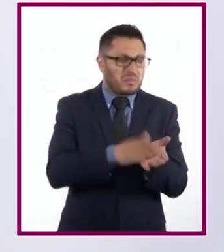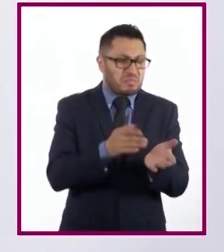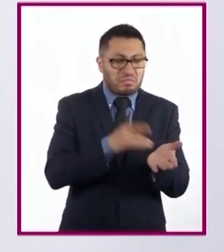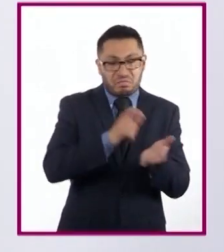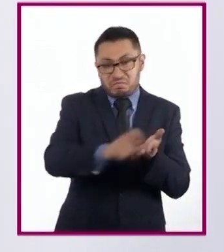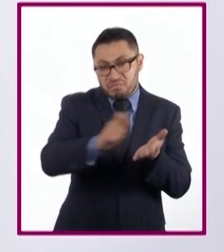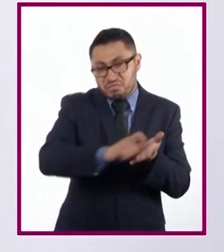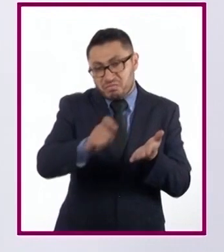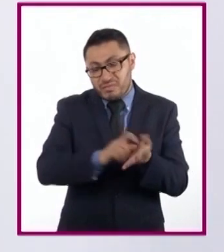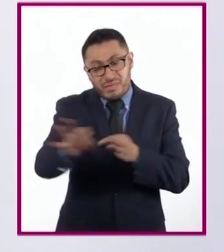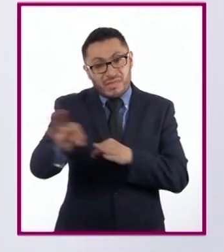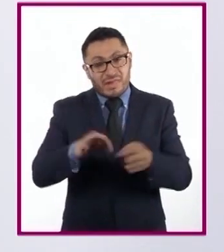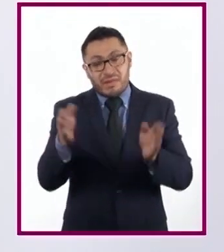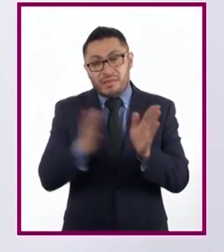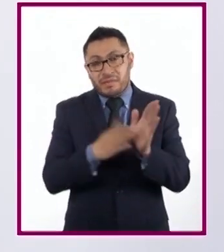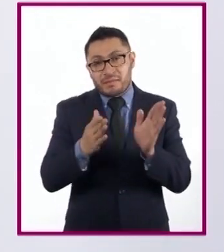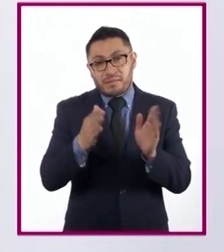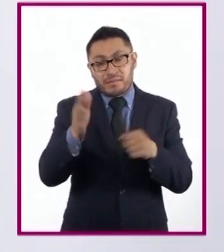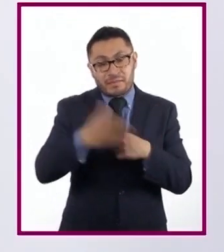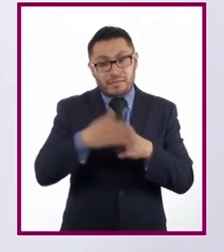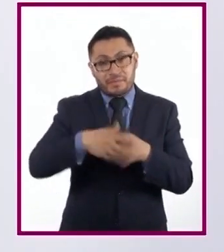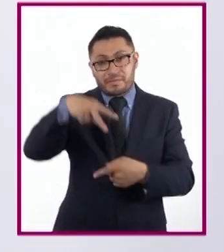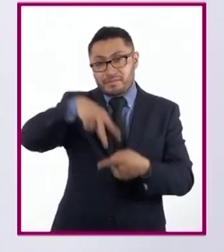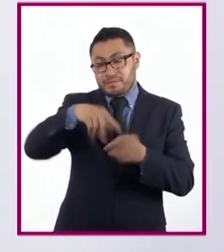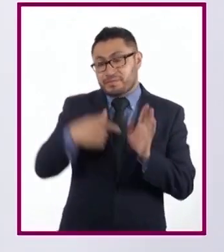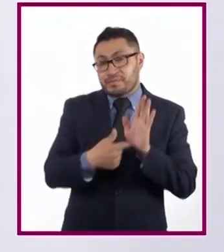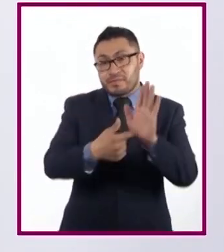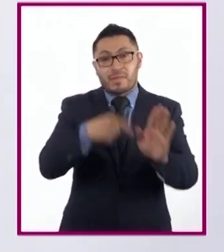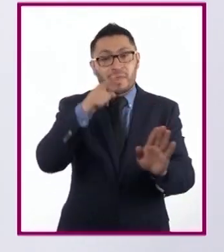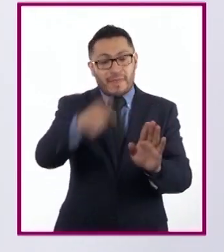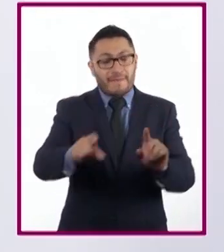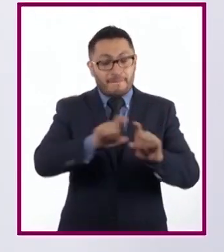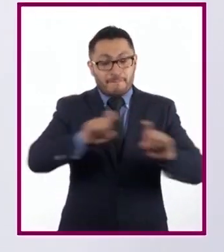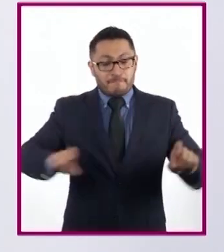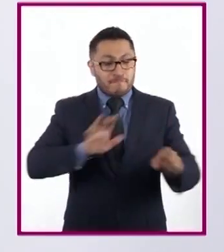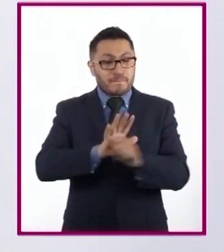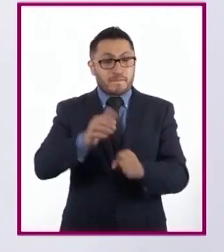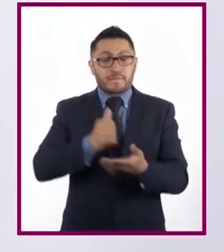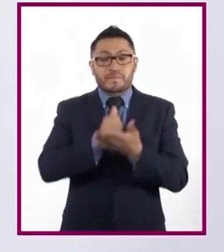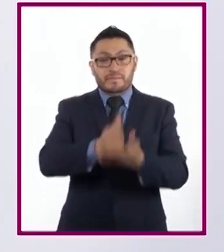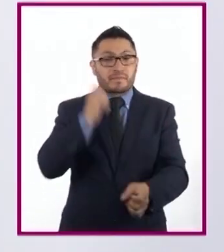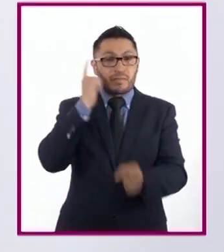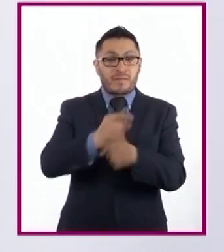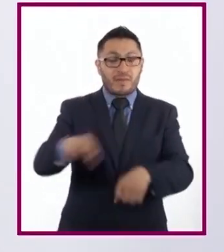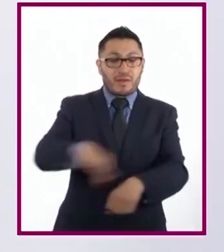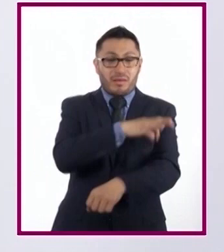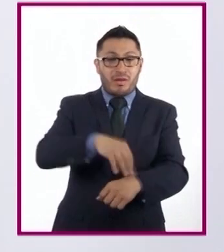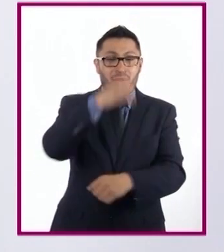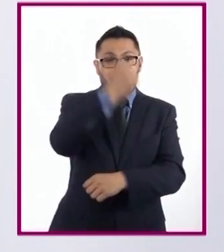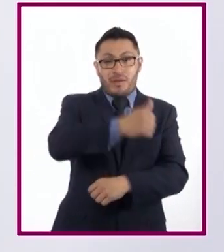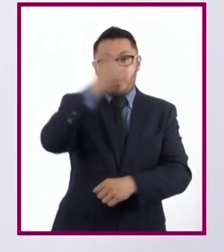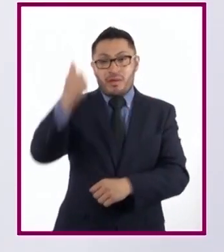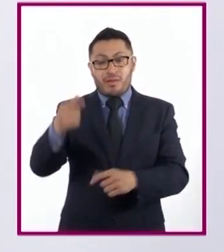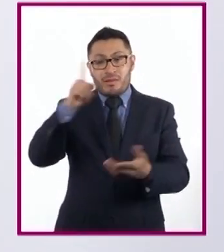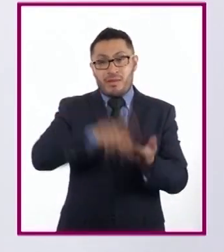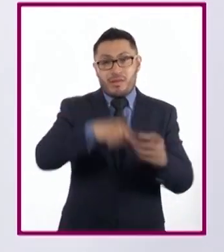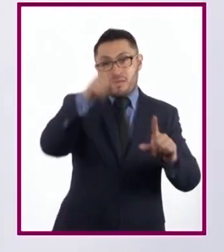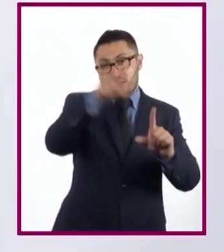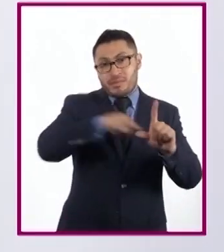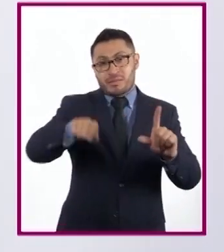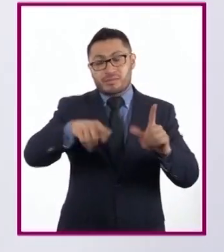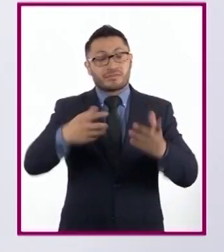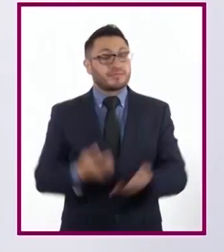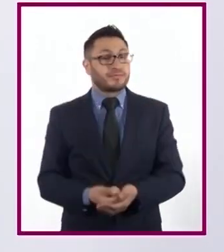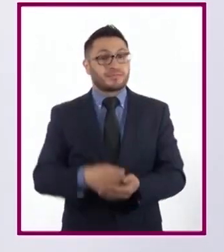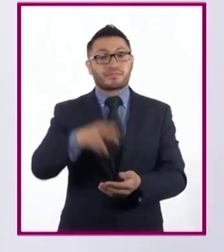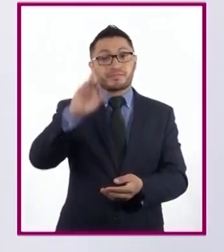con el siguiente triángulo. Planteen la ecuación que les ayudará a encontrar la medida de cada uno de sus ángulos.